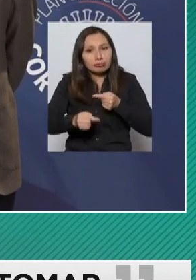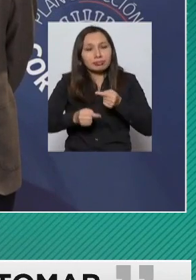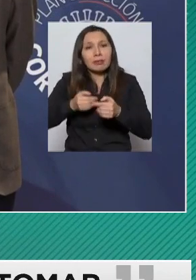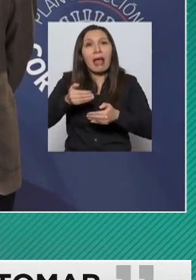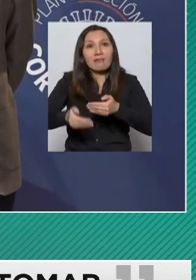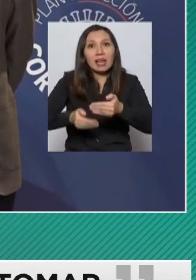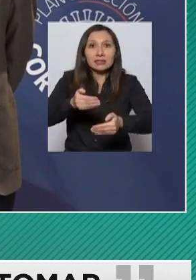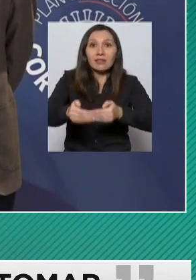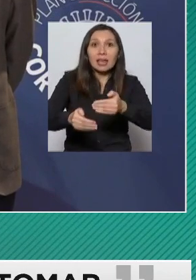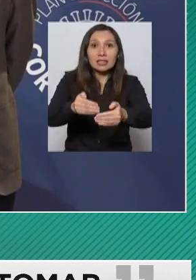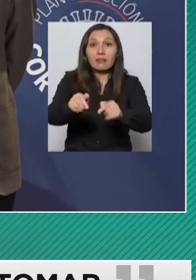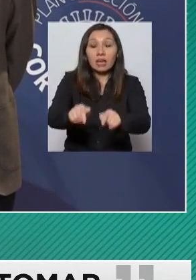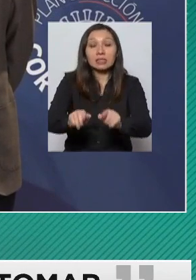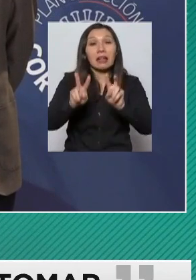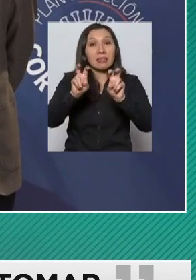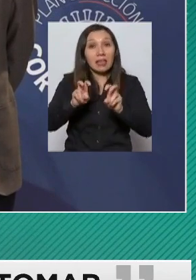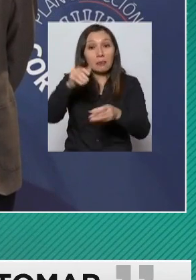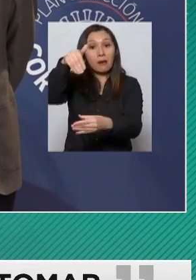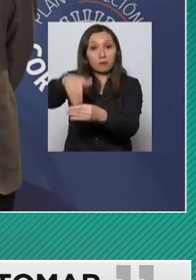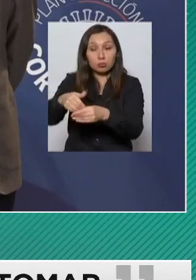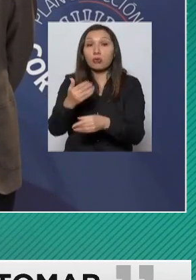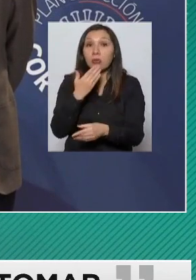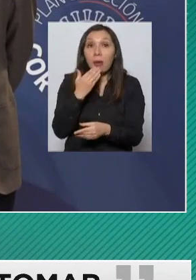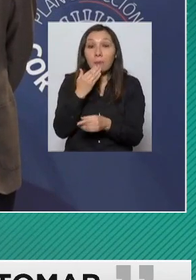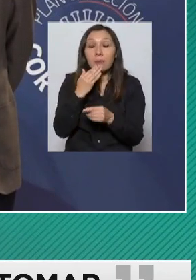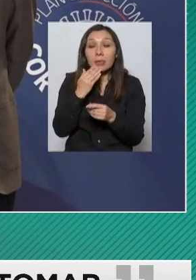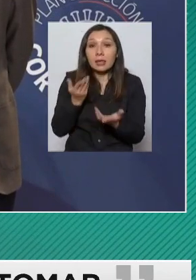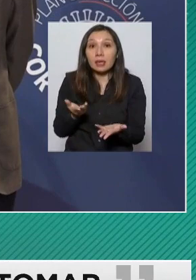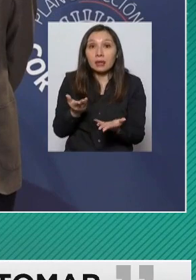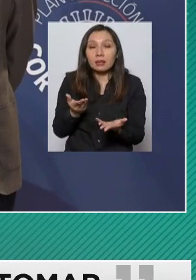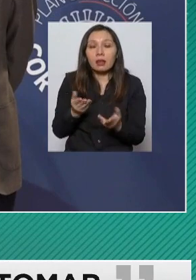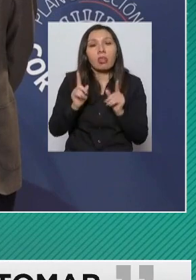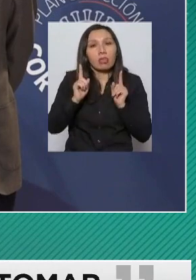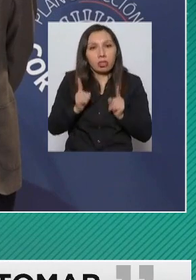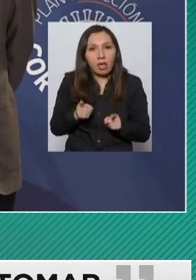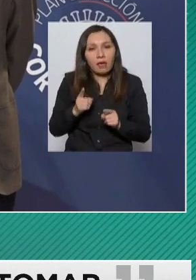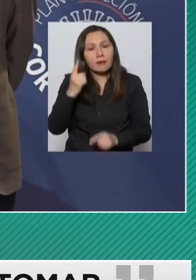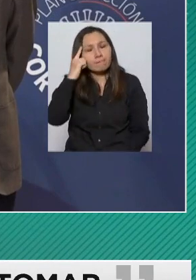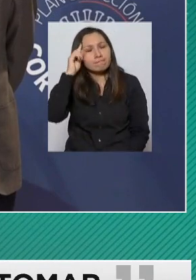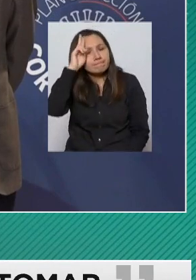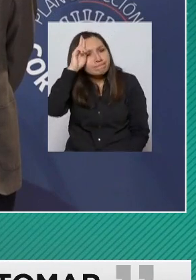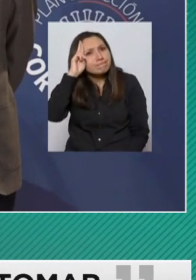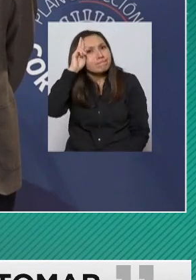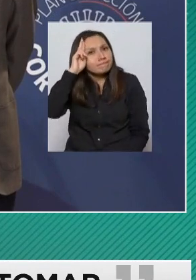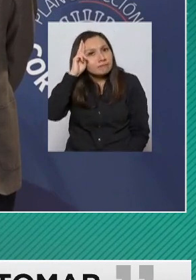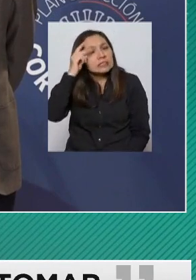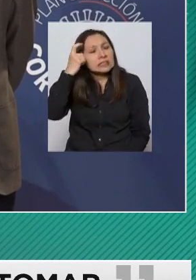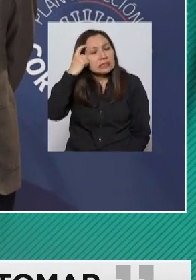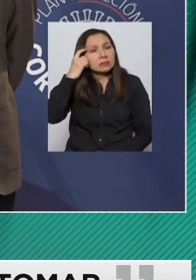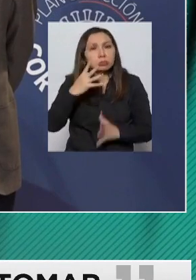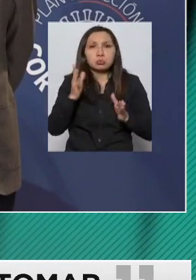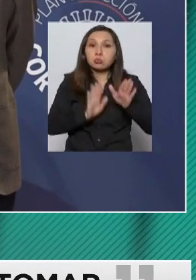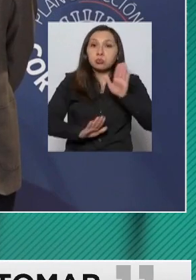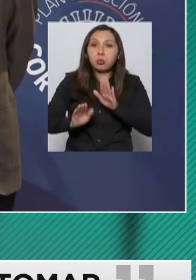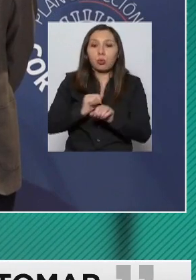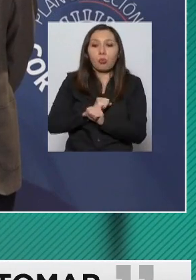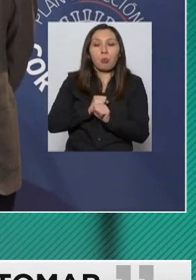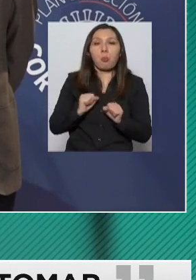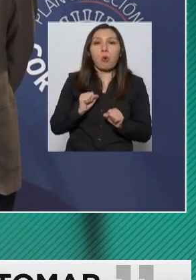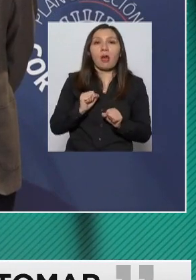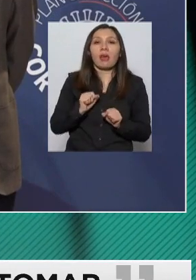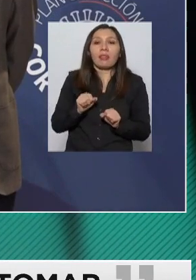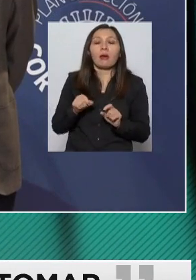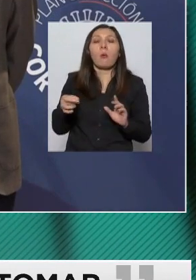estos actos eleccionarios tiene que meditar se con mucho cuidado porque nosotros no podemos